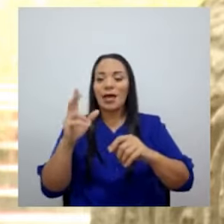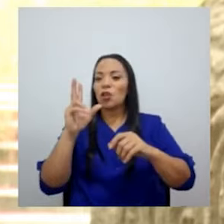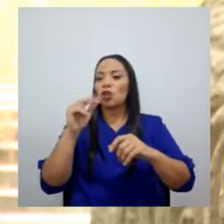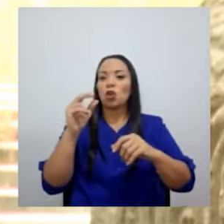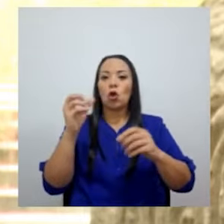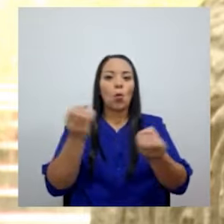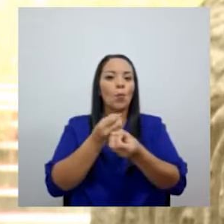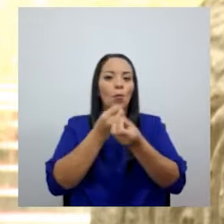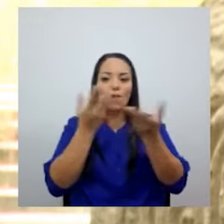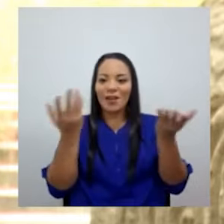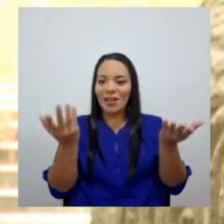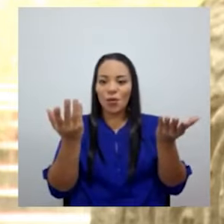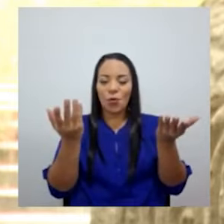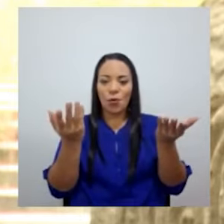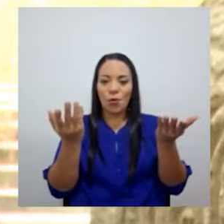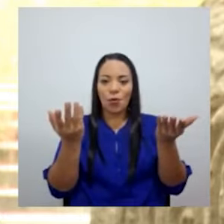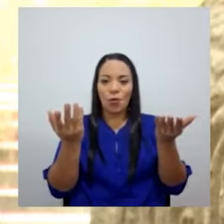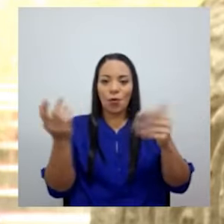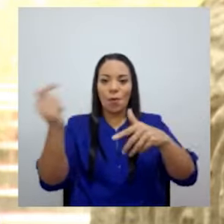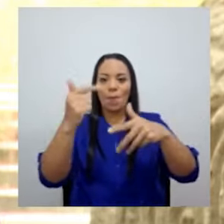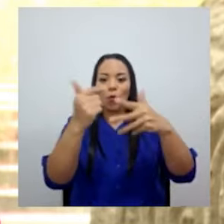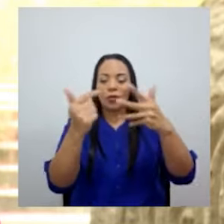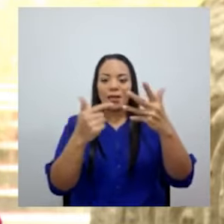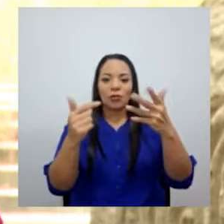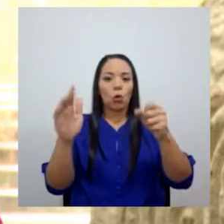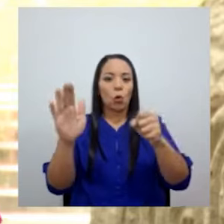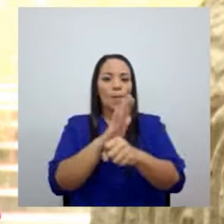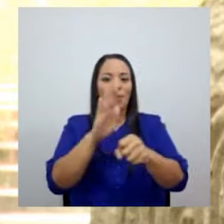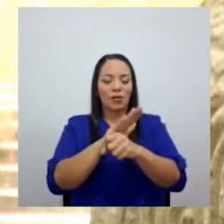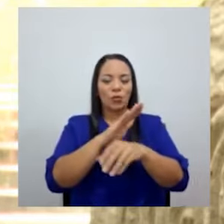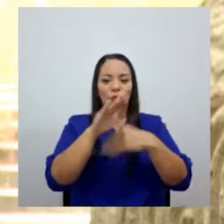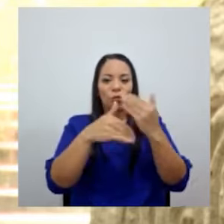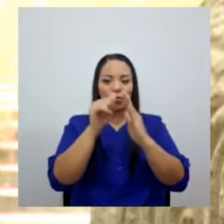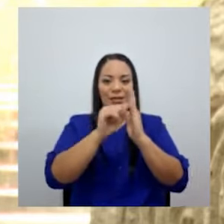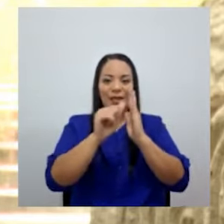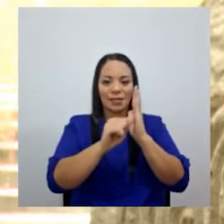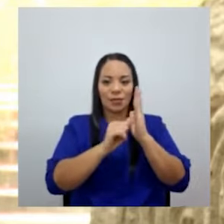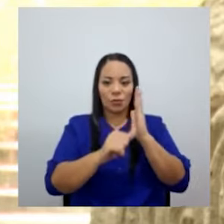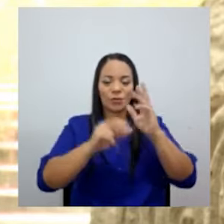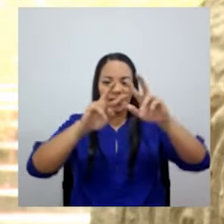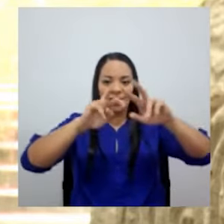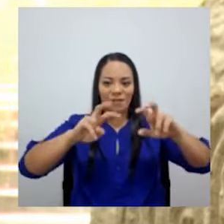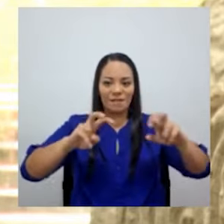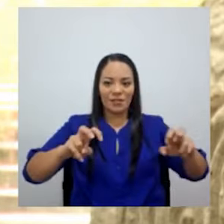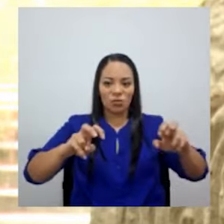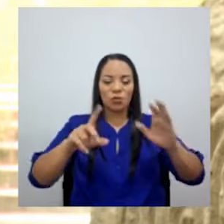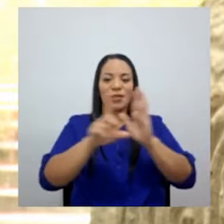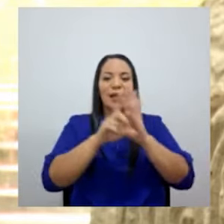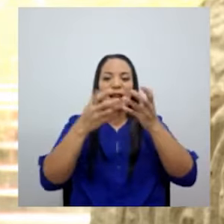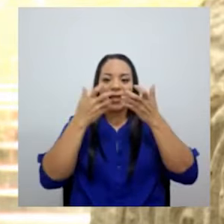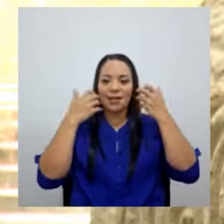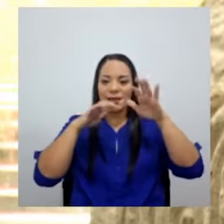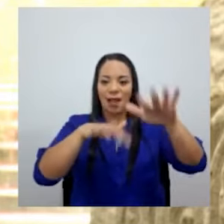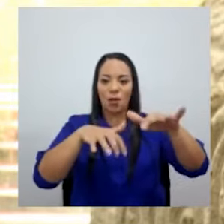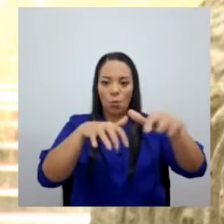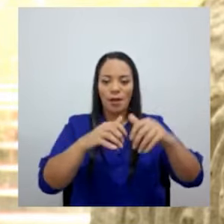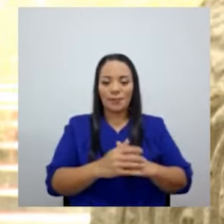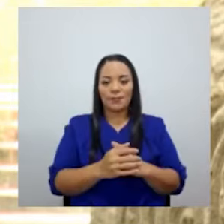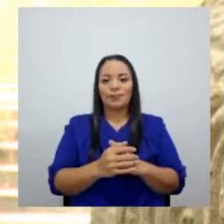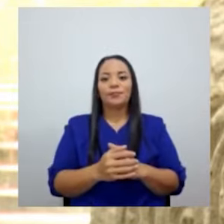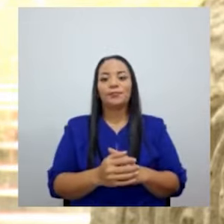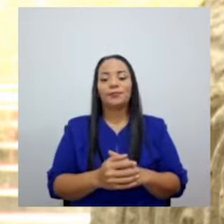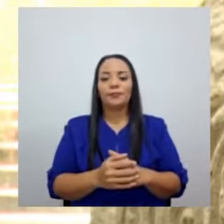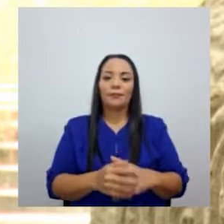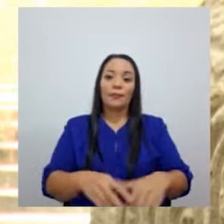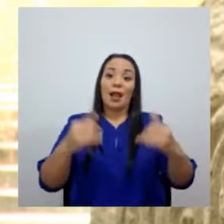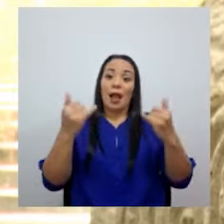esta ocasión el por tanto completo de todos los artículos que revisó de la Ley Jaguar. En esta